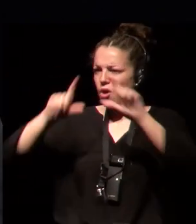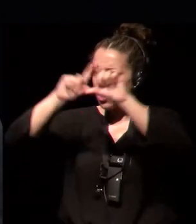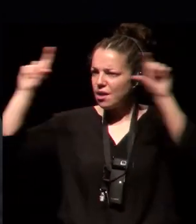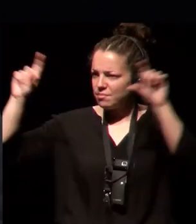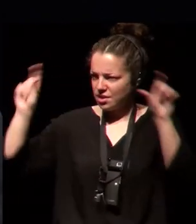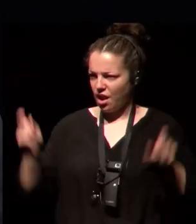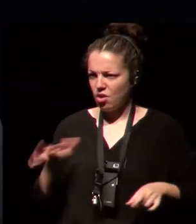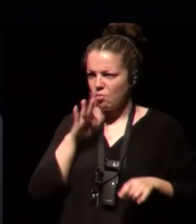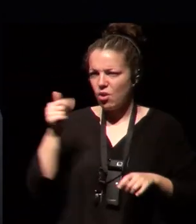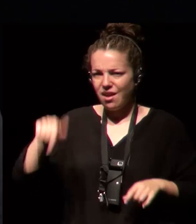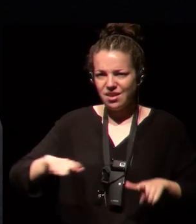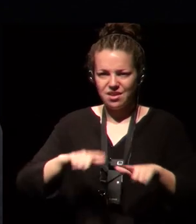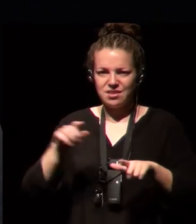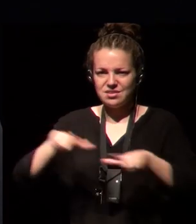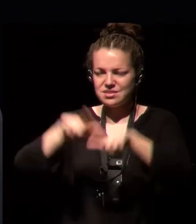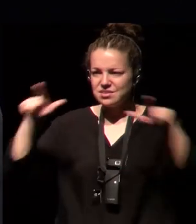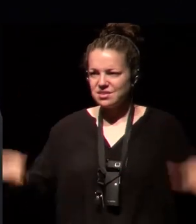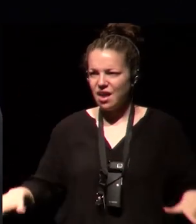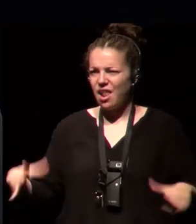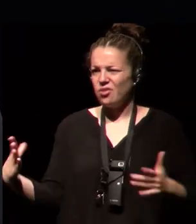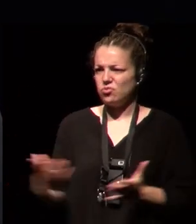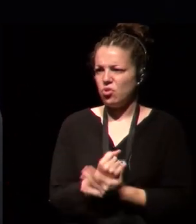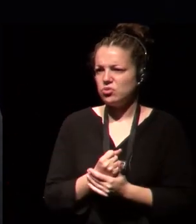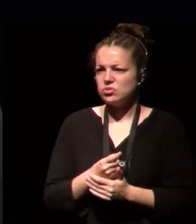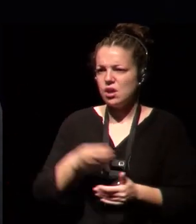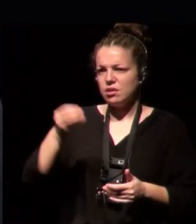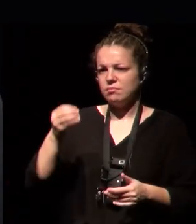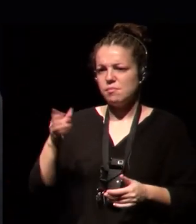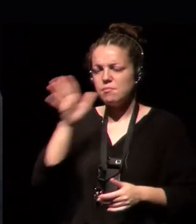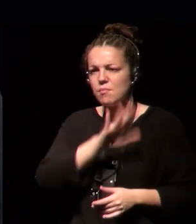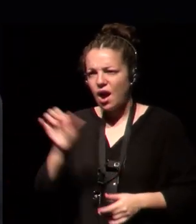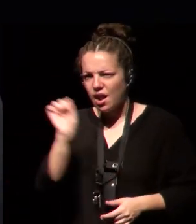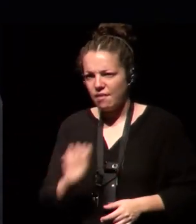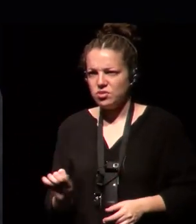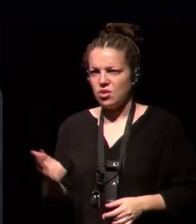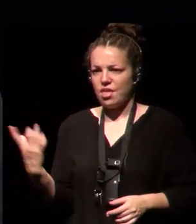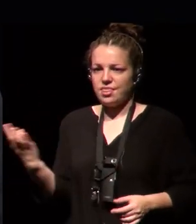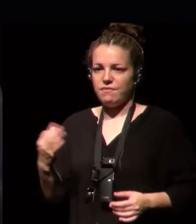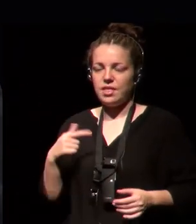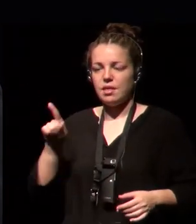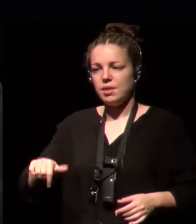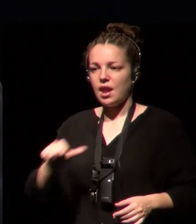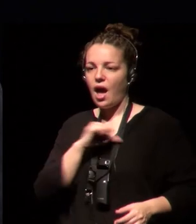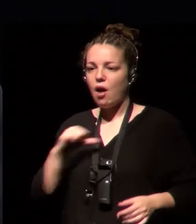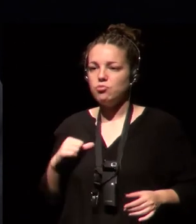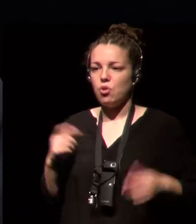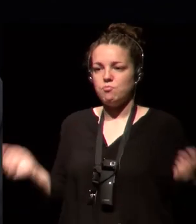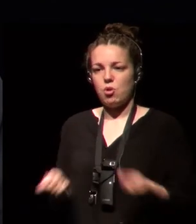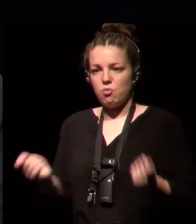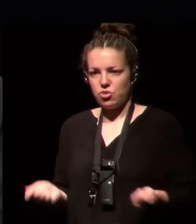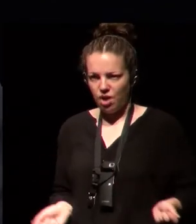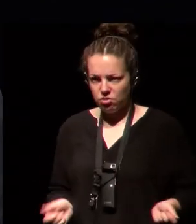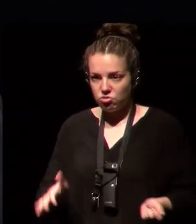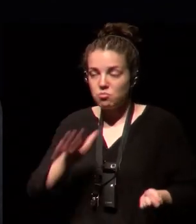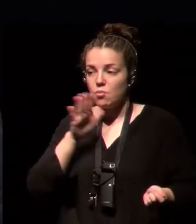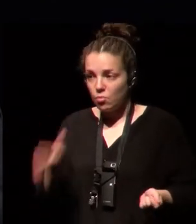que hacer, tenemos que autopromocionarnos también. Pues ¿por qué? Bueno, porque